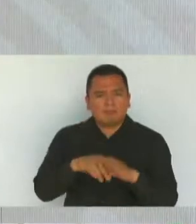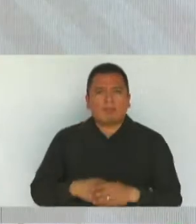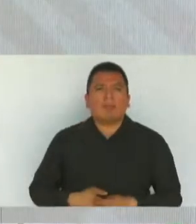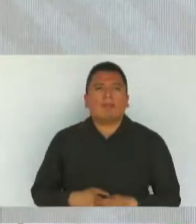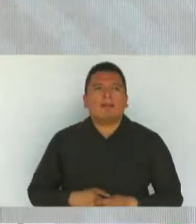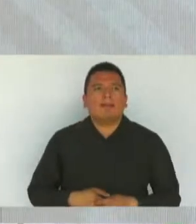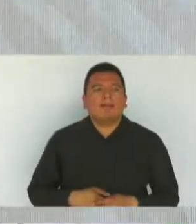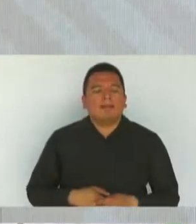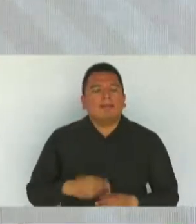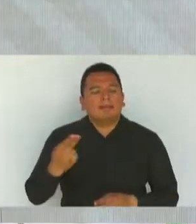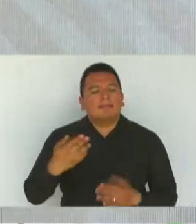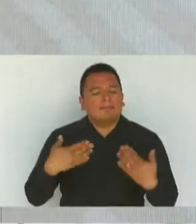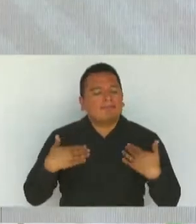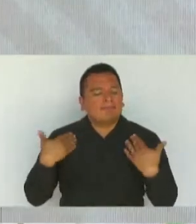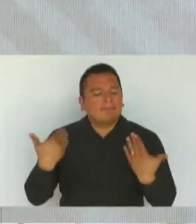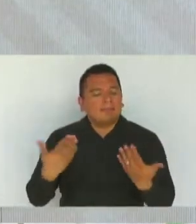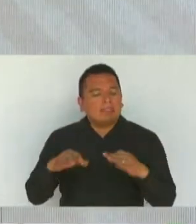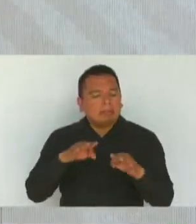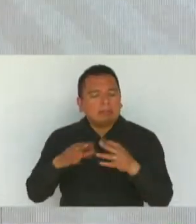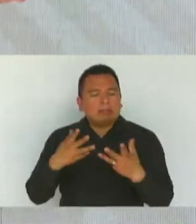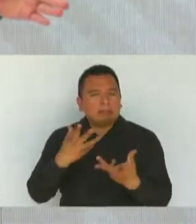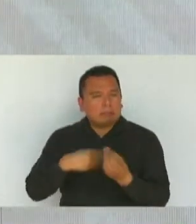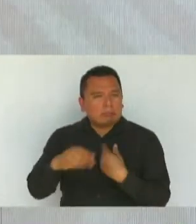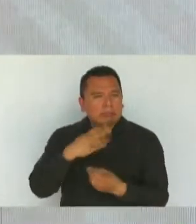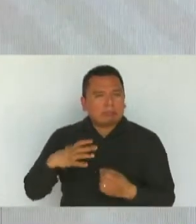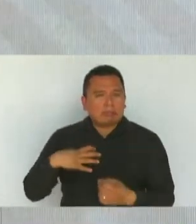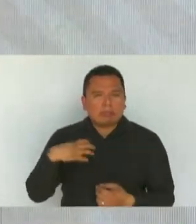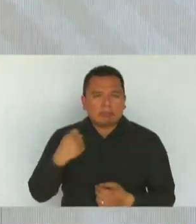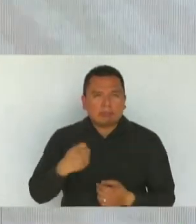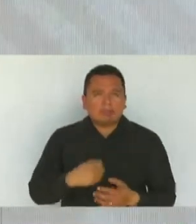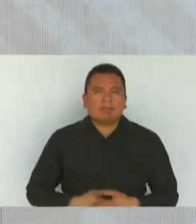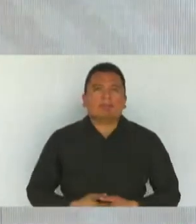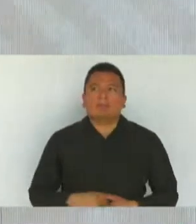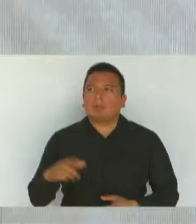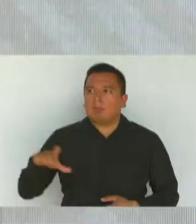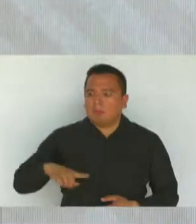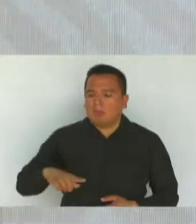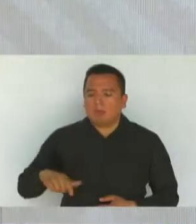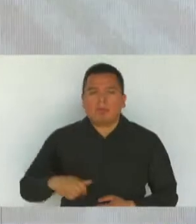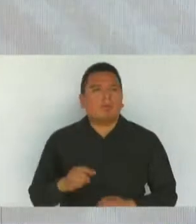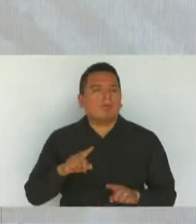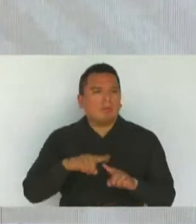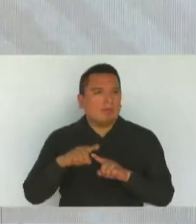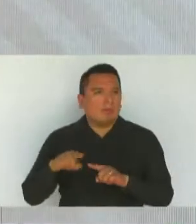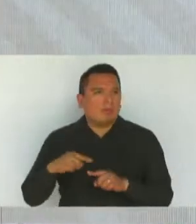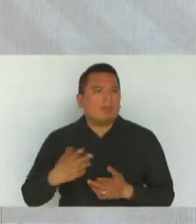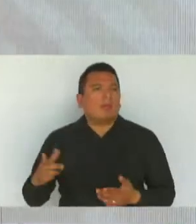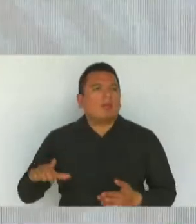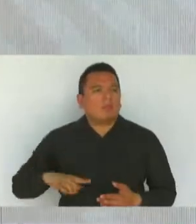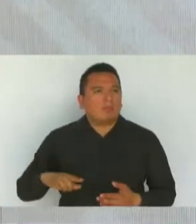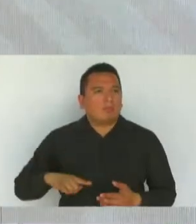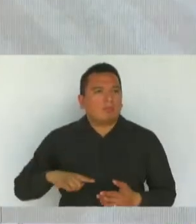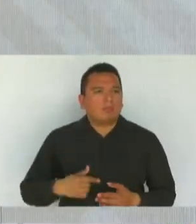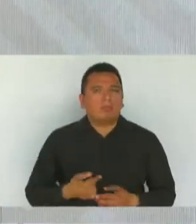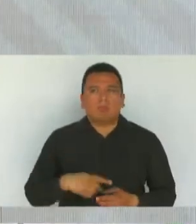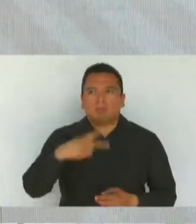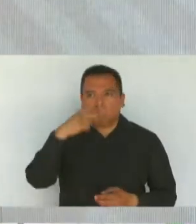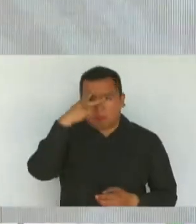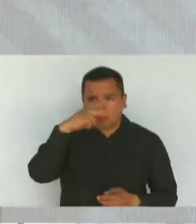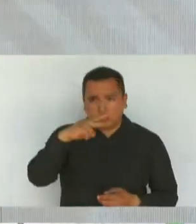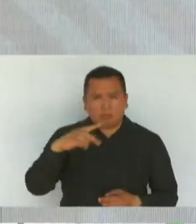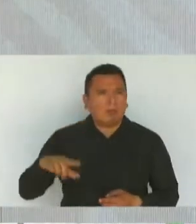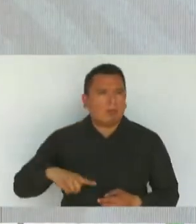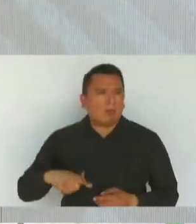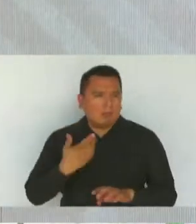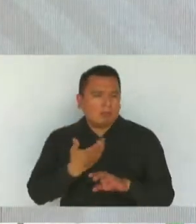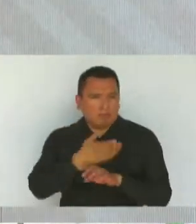pandemia, con confianza, con trabajo en equipo. El gobierno entendido con todo su conjunto, gobierno federal, gobierno